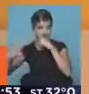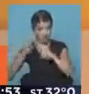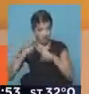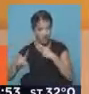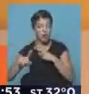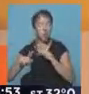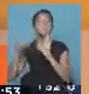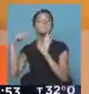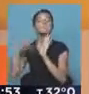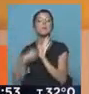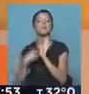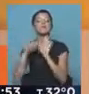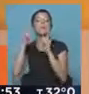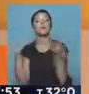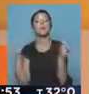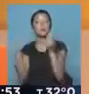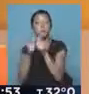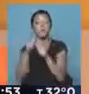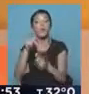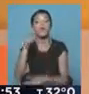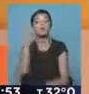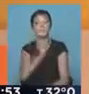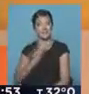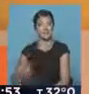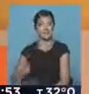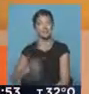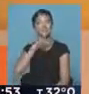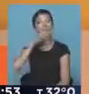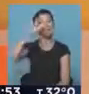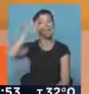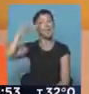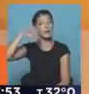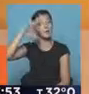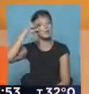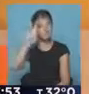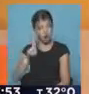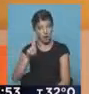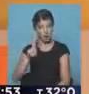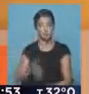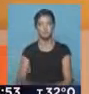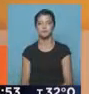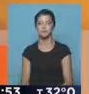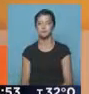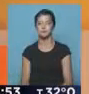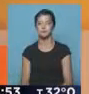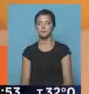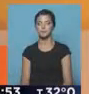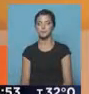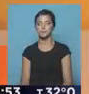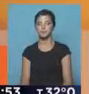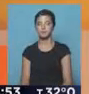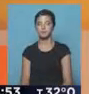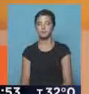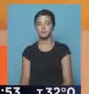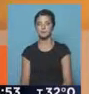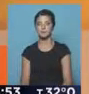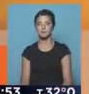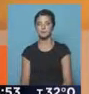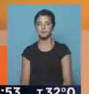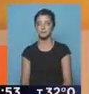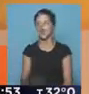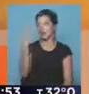él estuvo con temer michel temer y así guardaron exactamente con el presente brasil acordaron y ya lo dijo en